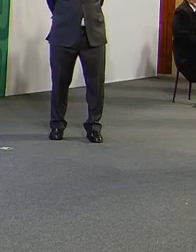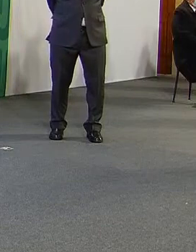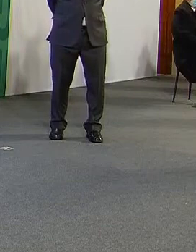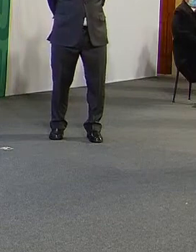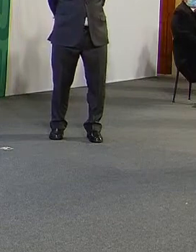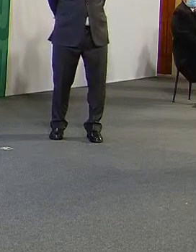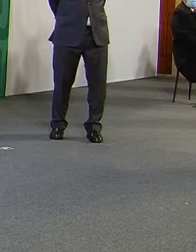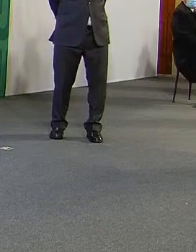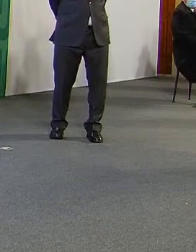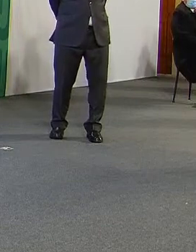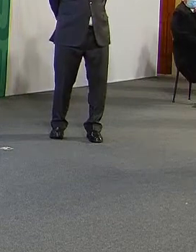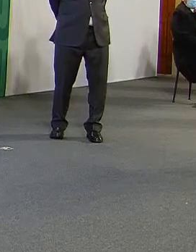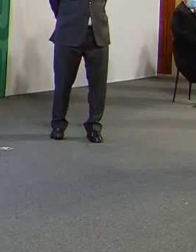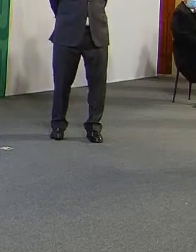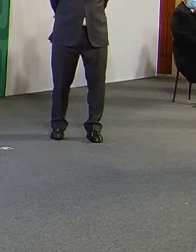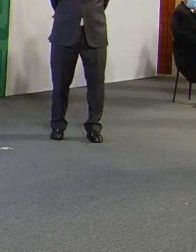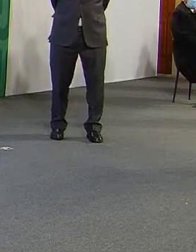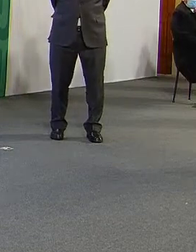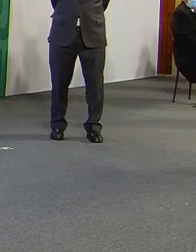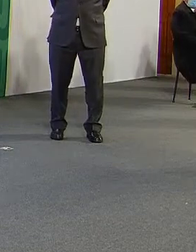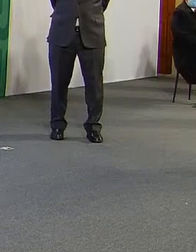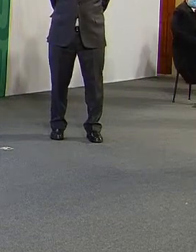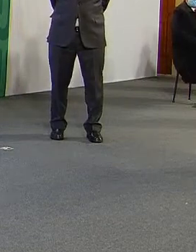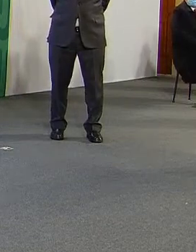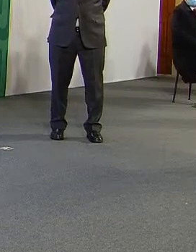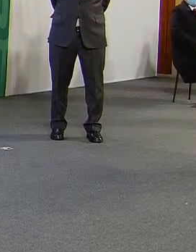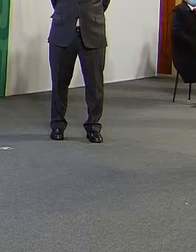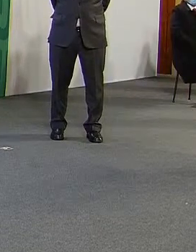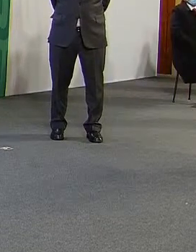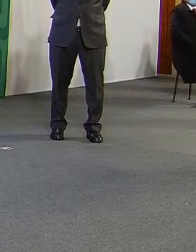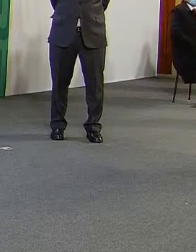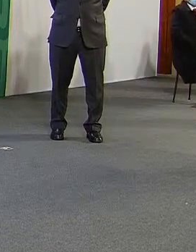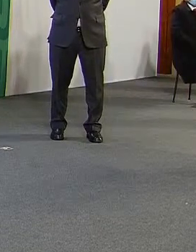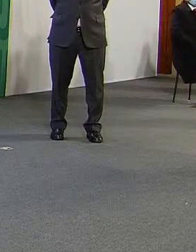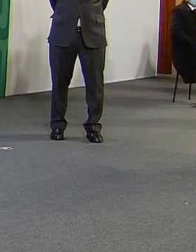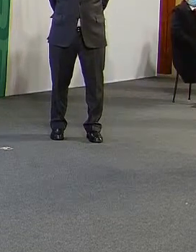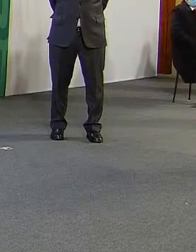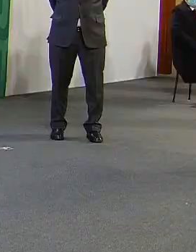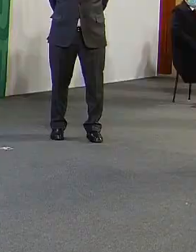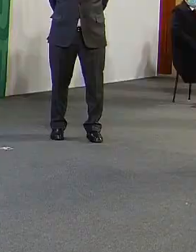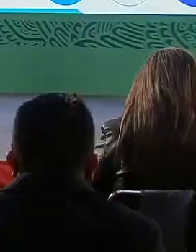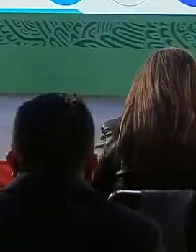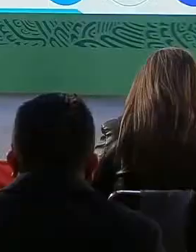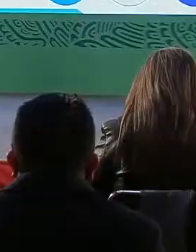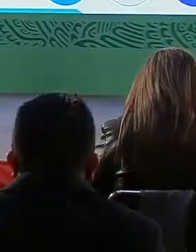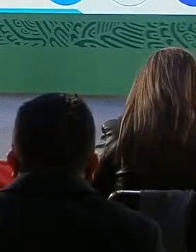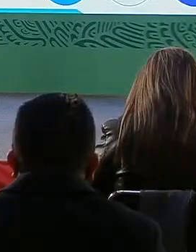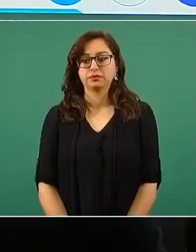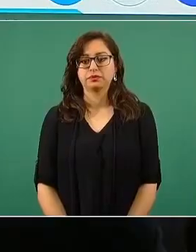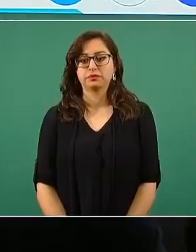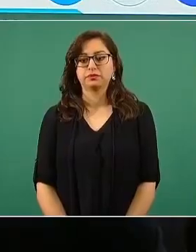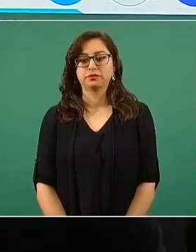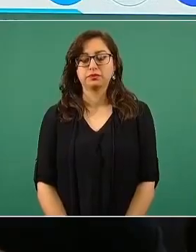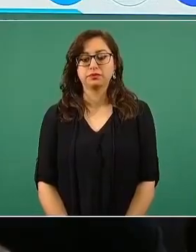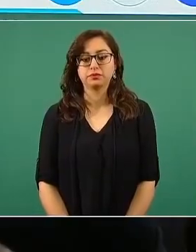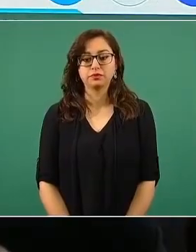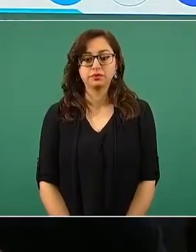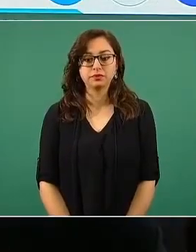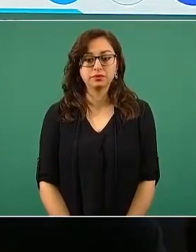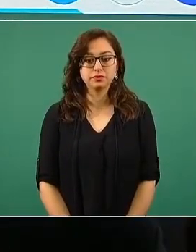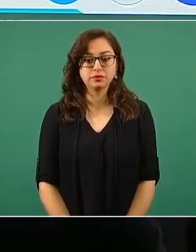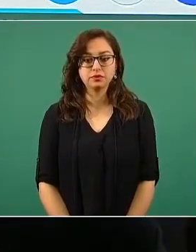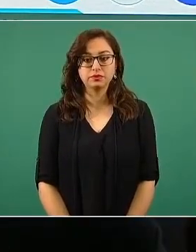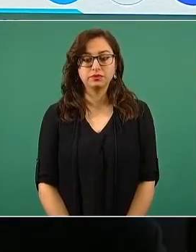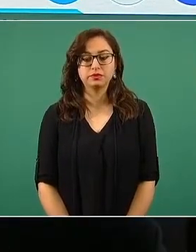mañana. Un barco en Manzanillo y otro barco en Altamira. Es decir, como respuesta inmediata, rápida a esta situación de crisis. Le damos a la